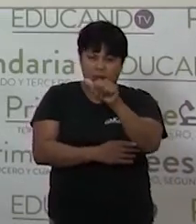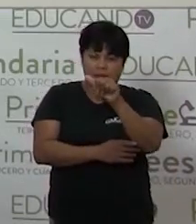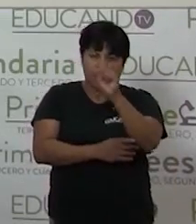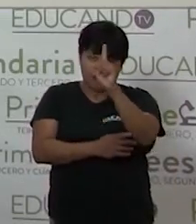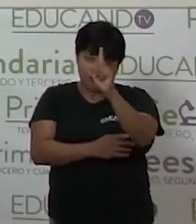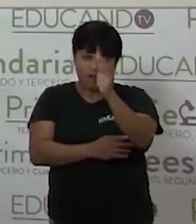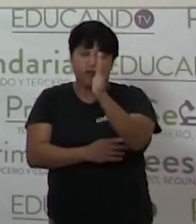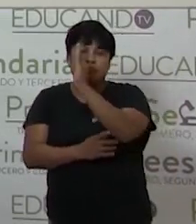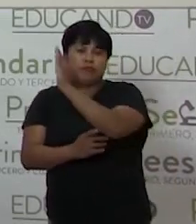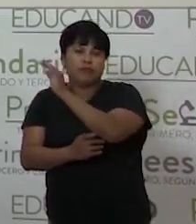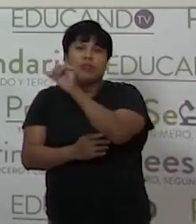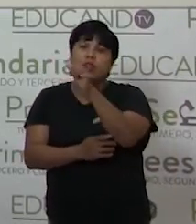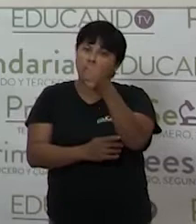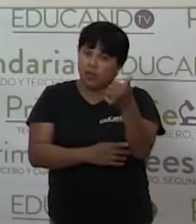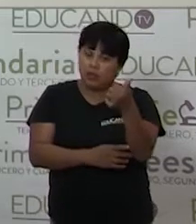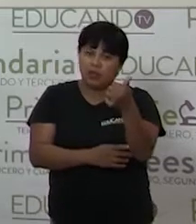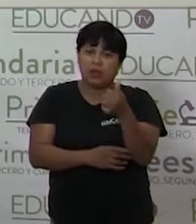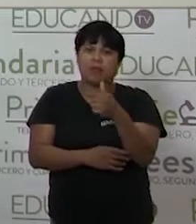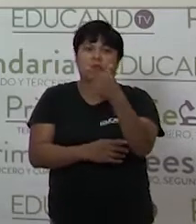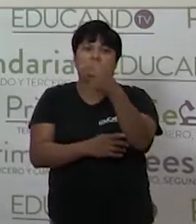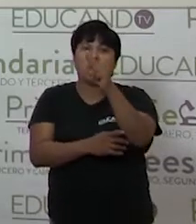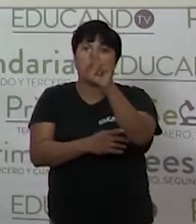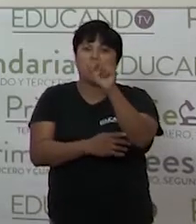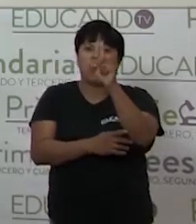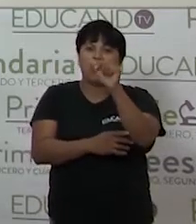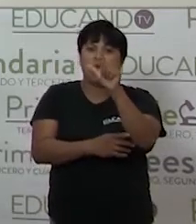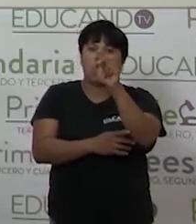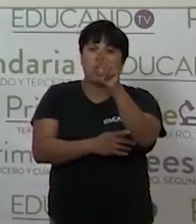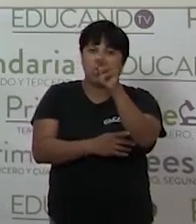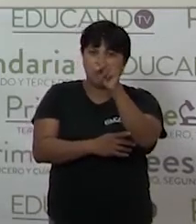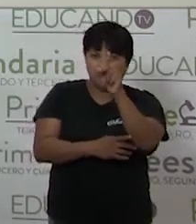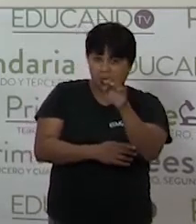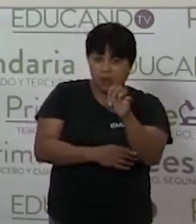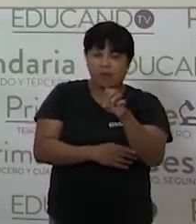otra se llama guadalupe